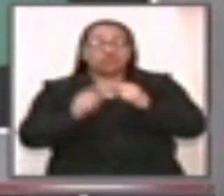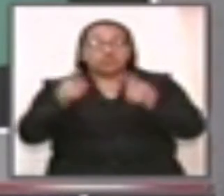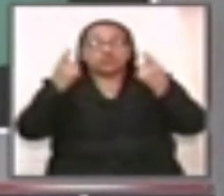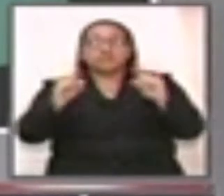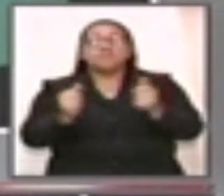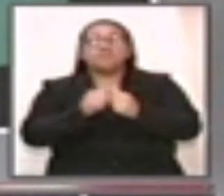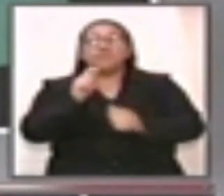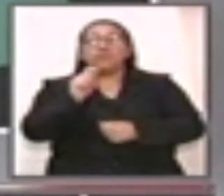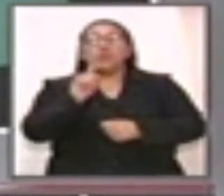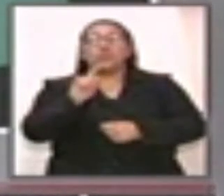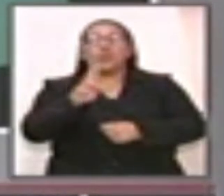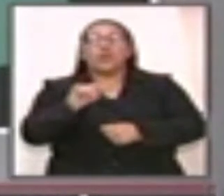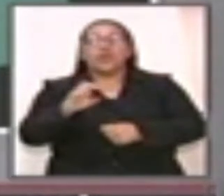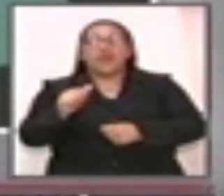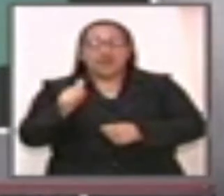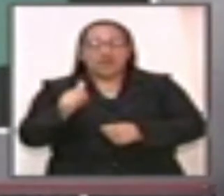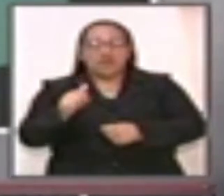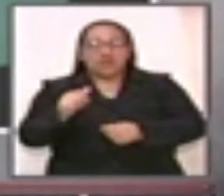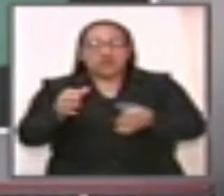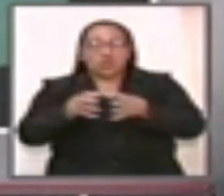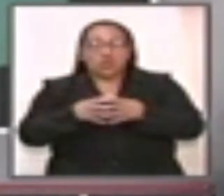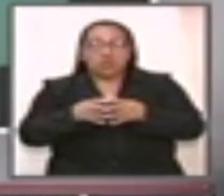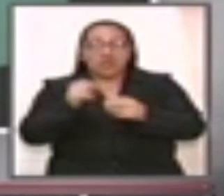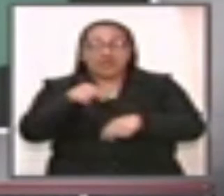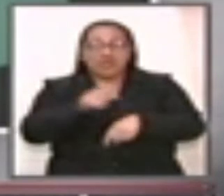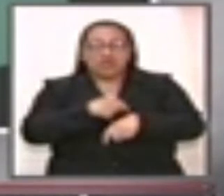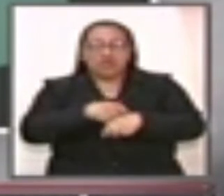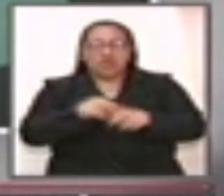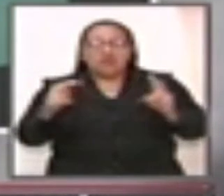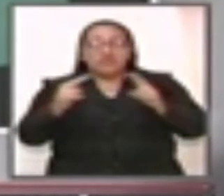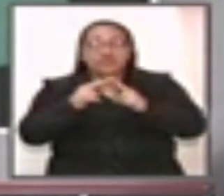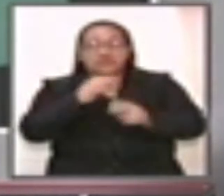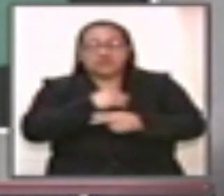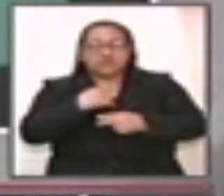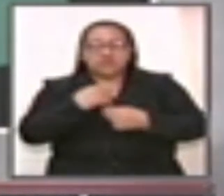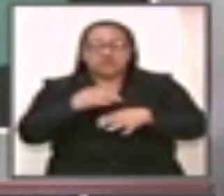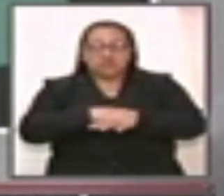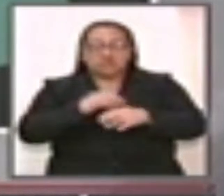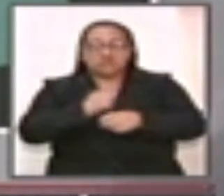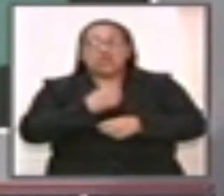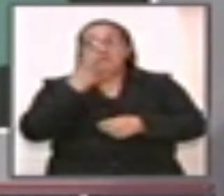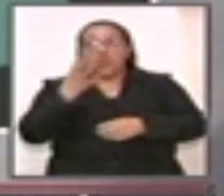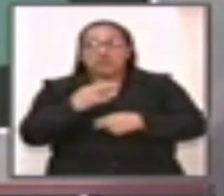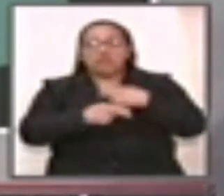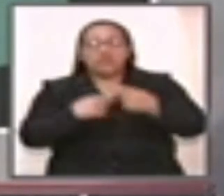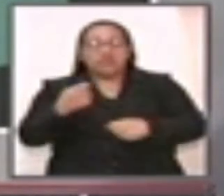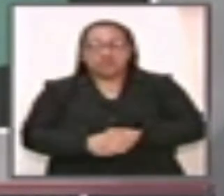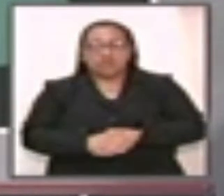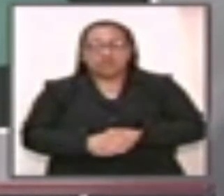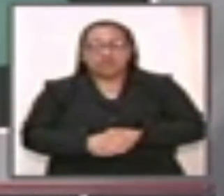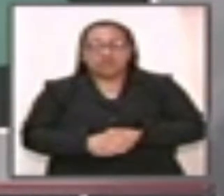acuerdo con Turquía. La misión turca se encuentra en este momento en el Ministerio. Estamos en la cuarta ronda de